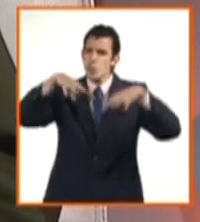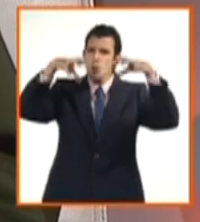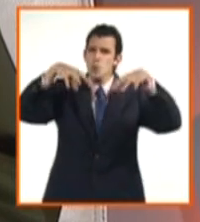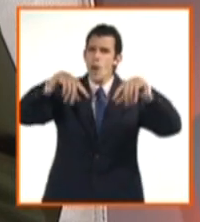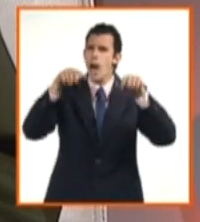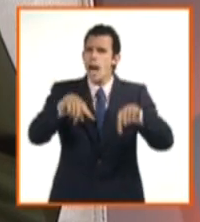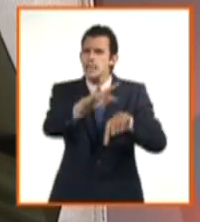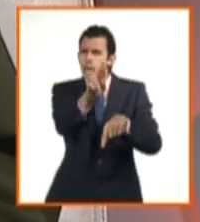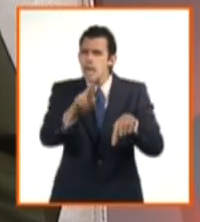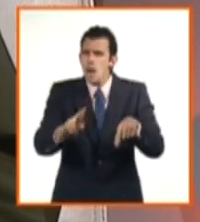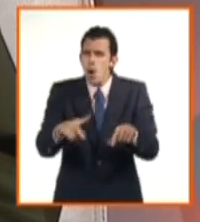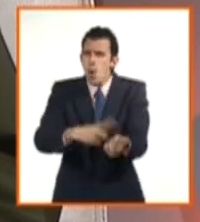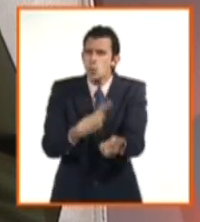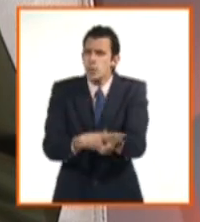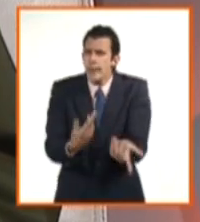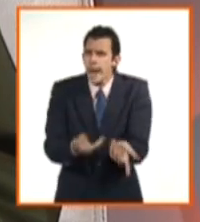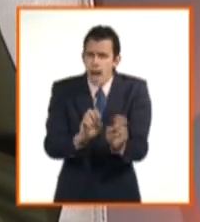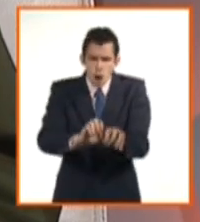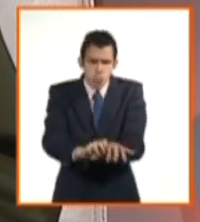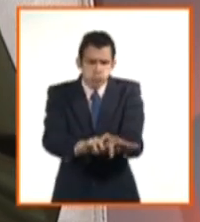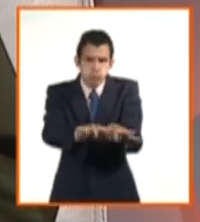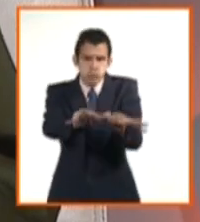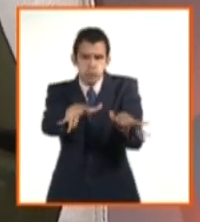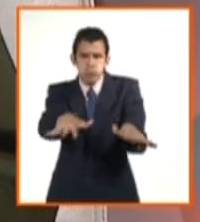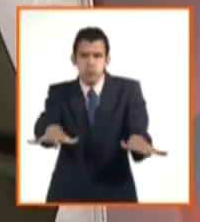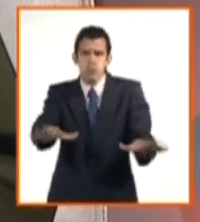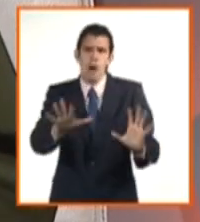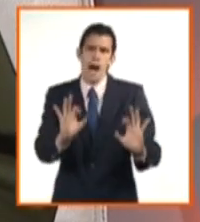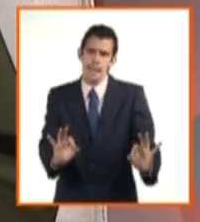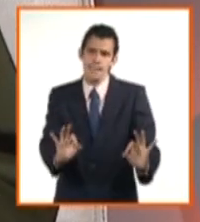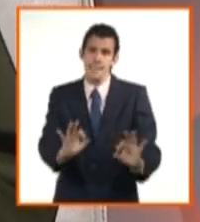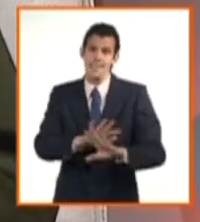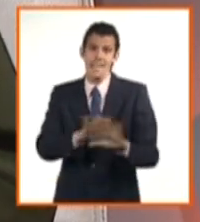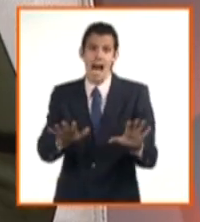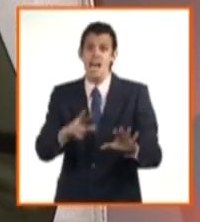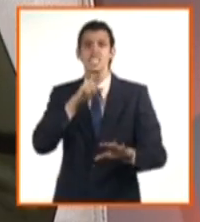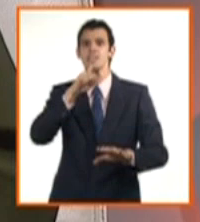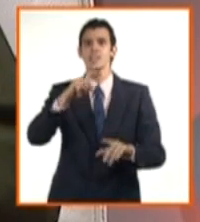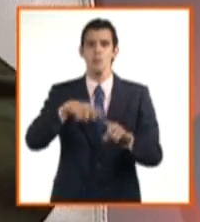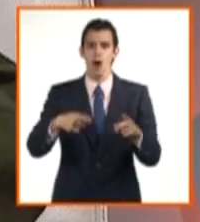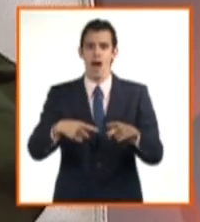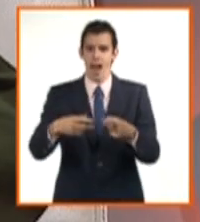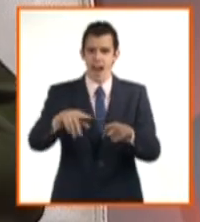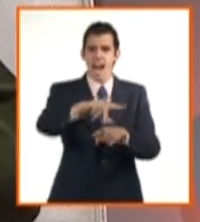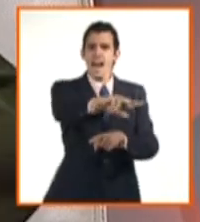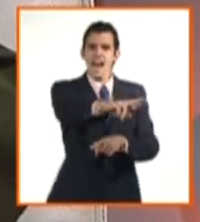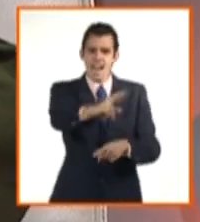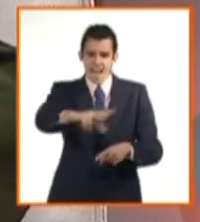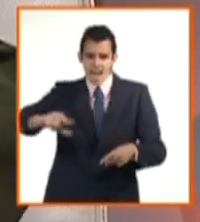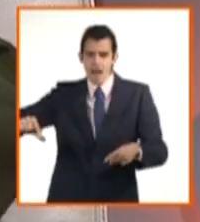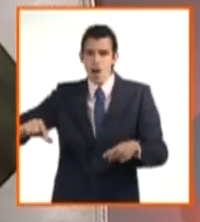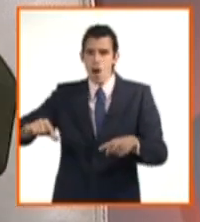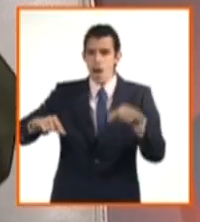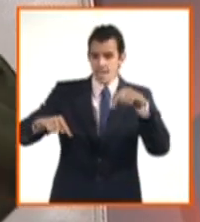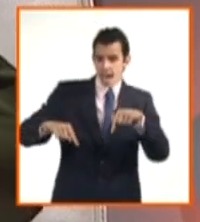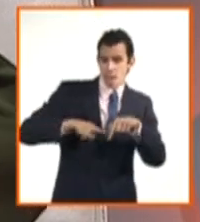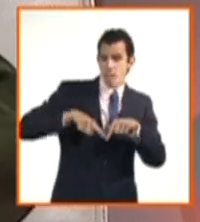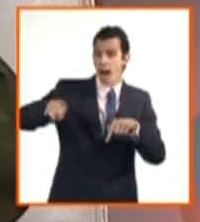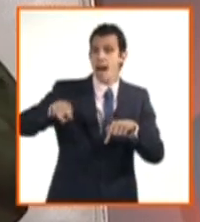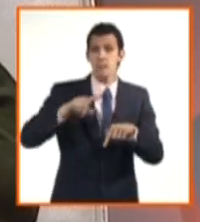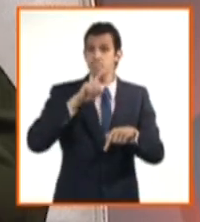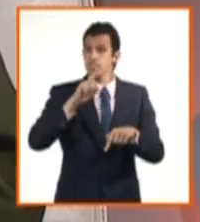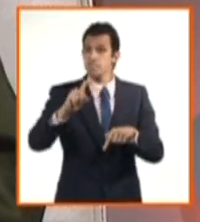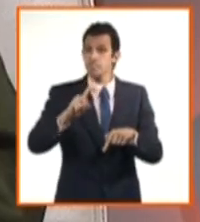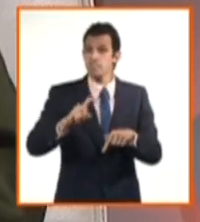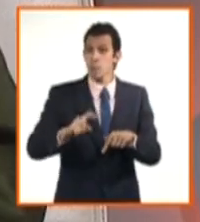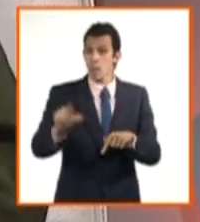conjunto que tenemos con el sigma de identificar de dar aquellas prioridades y dirigir los proyectos cooperación en función de lograr fortalecer estos sistemas en estos